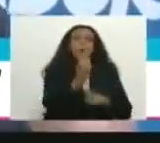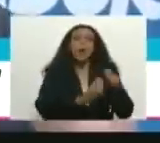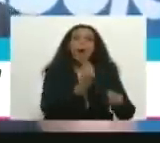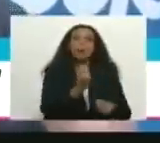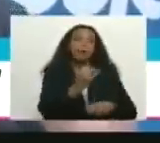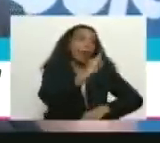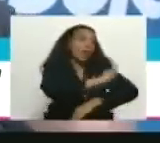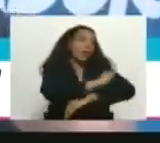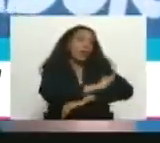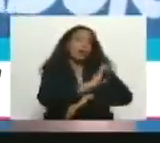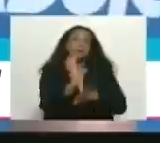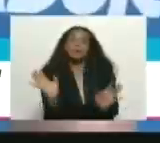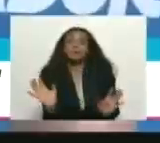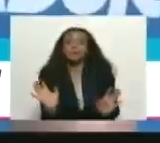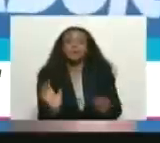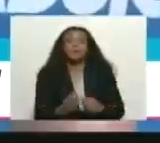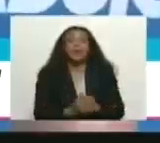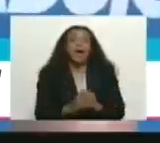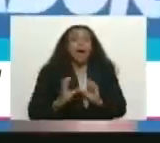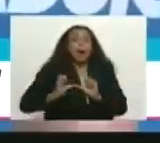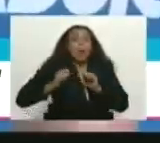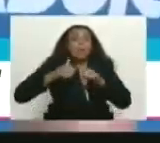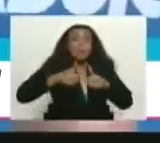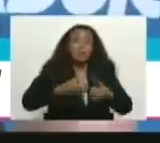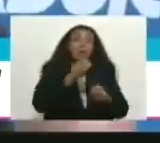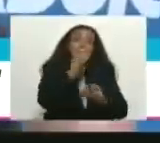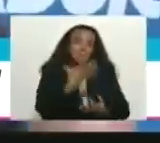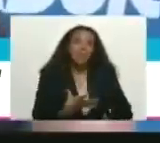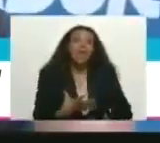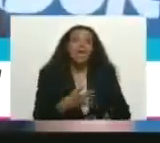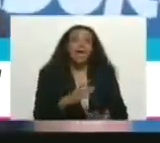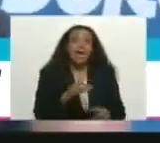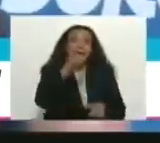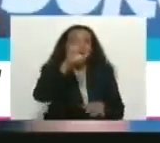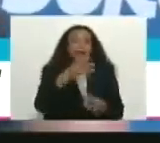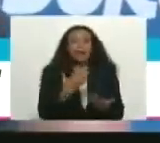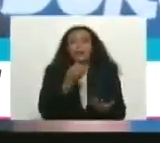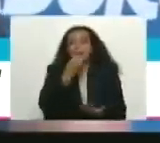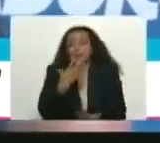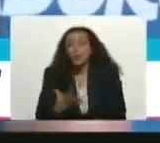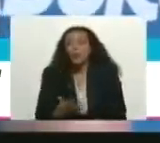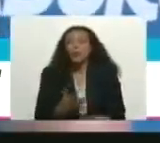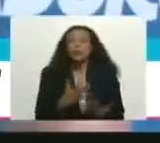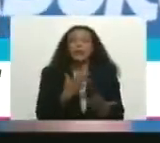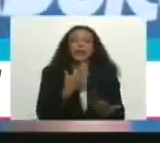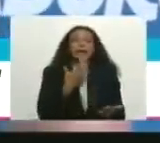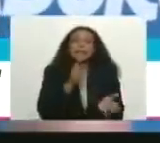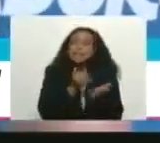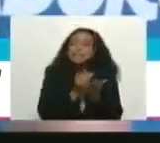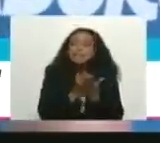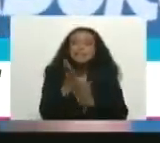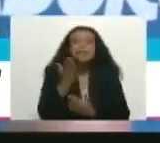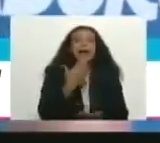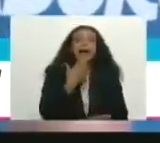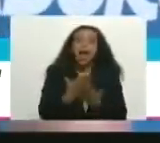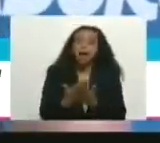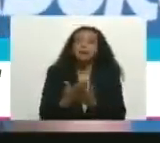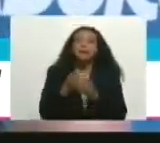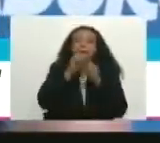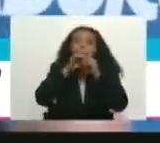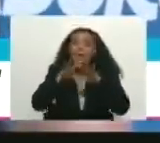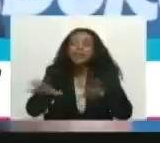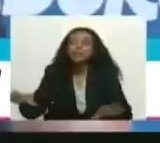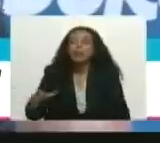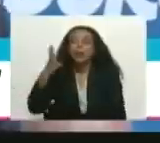la iglesia. Es decir, han comenzado muy bien, que el Señor los bendiga, amén, sigan,